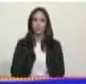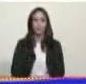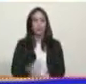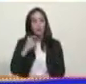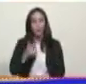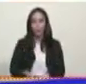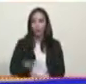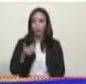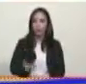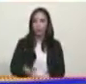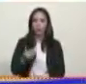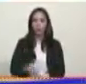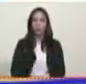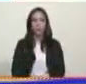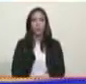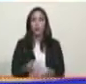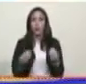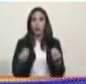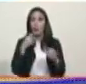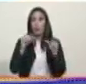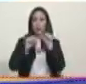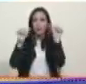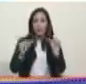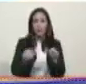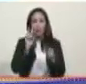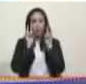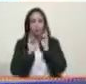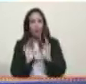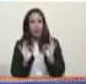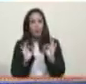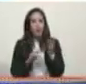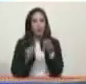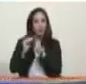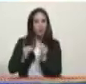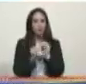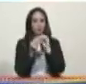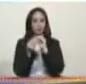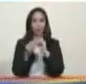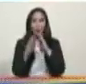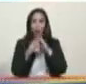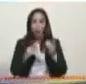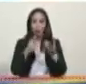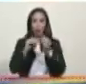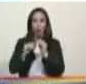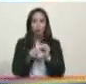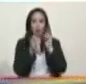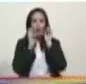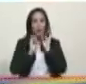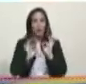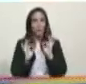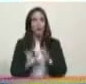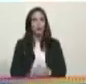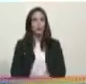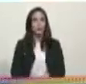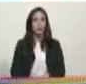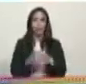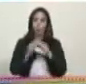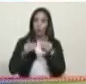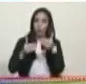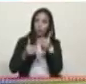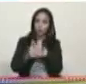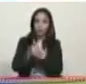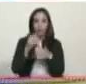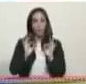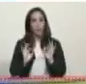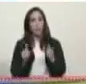es vital. El sistema de mantenimiento preventivo, el sistema de mantenimiento correctivo. Y todo marcha